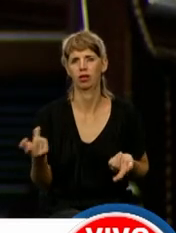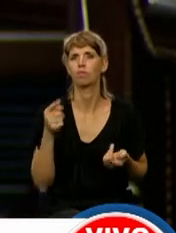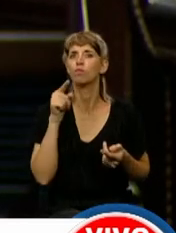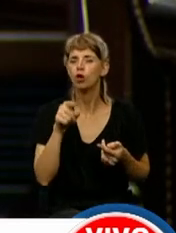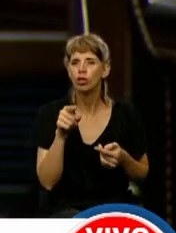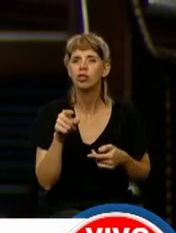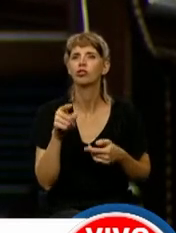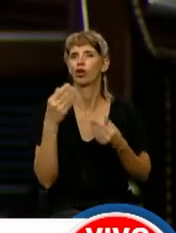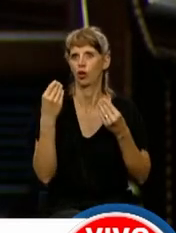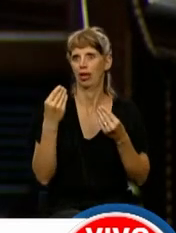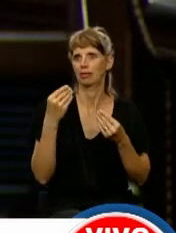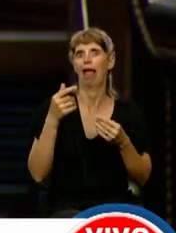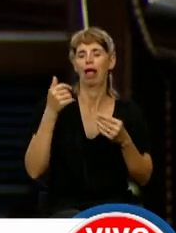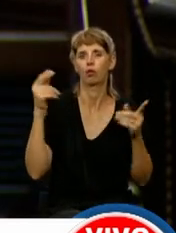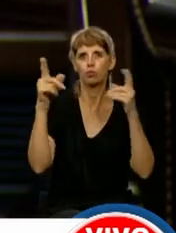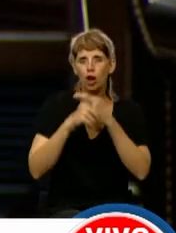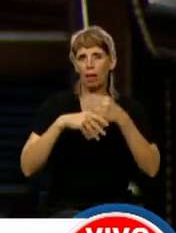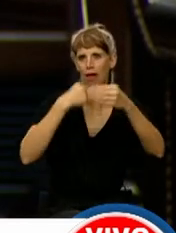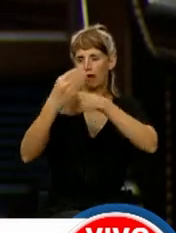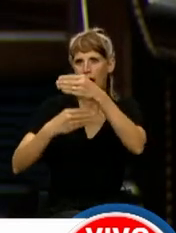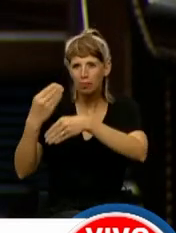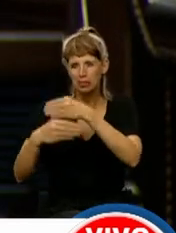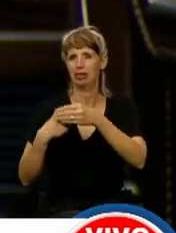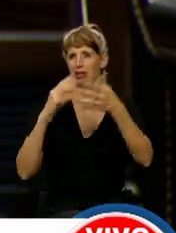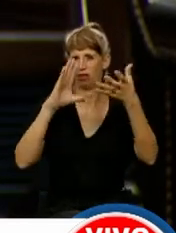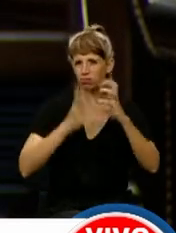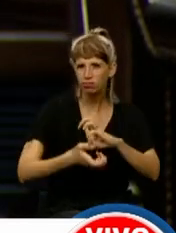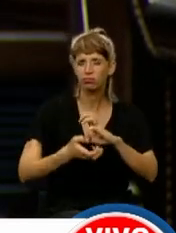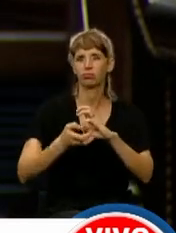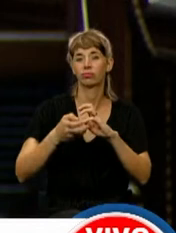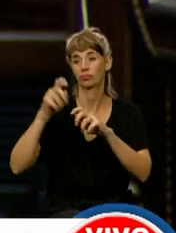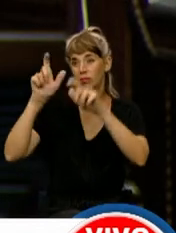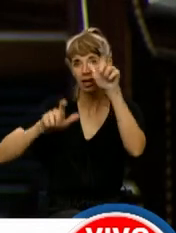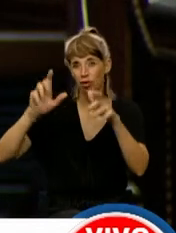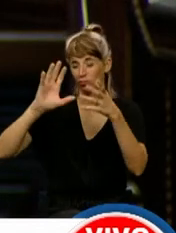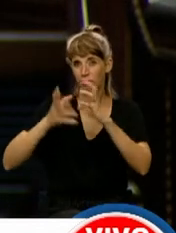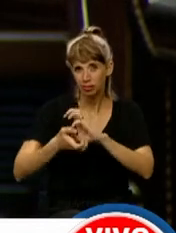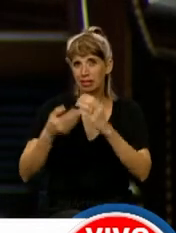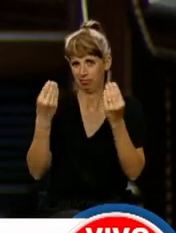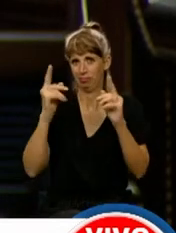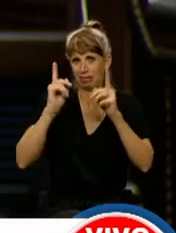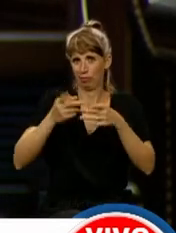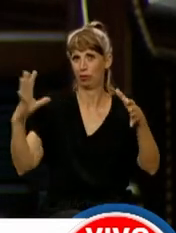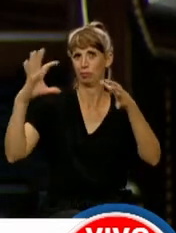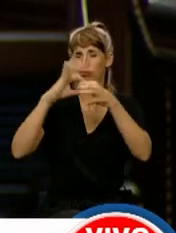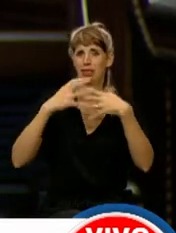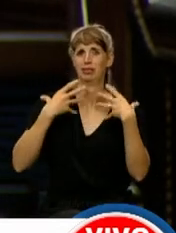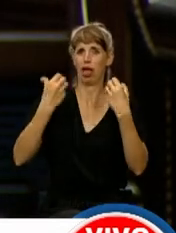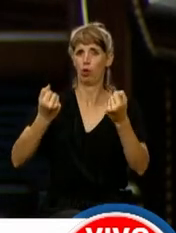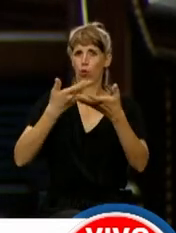una afectación personal familiar sino fundamentalmente de la de la salud pública que se viene